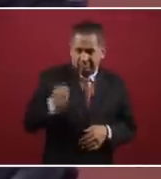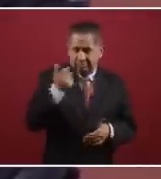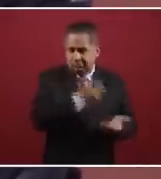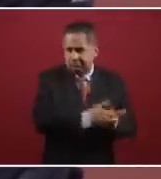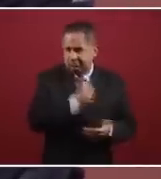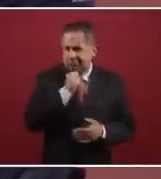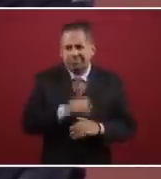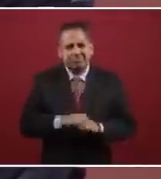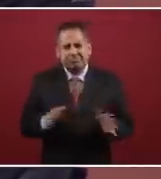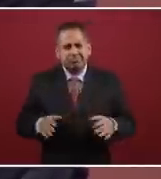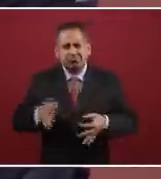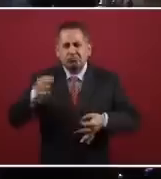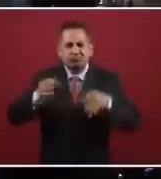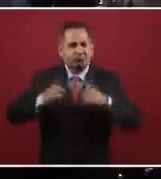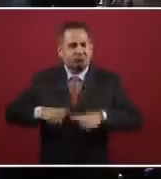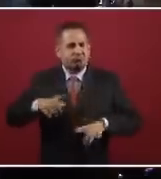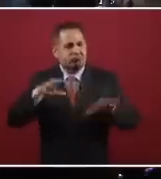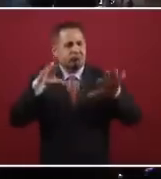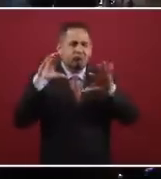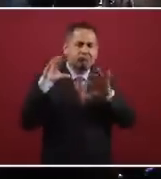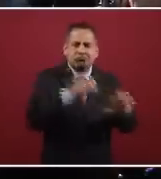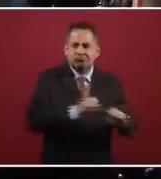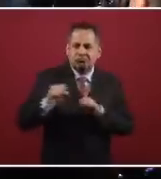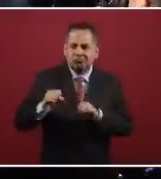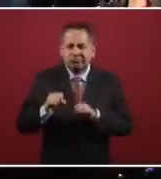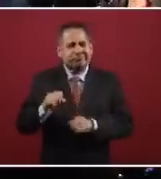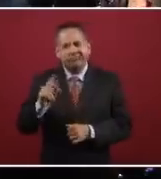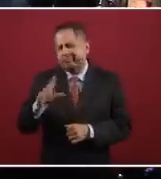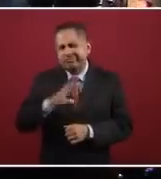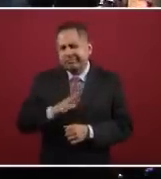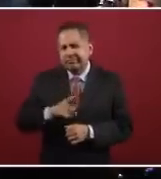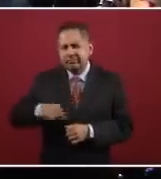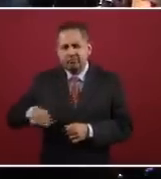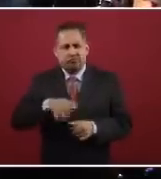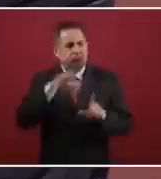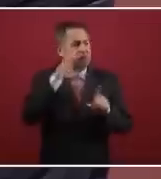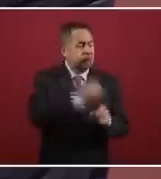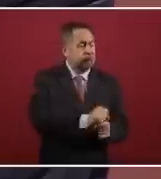ninguna medida judicial. No somos represores,